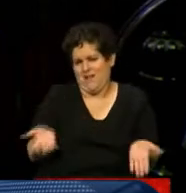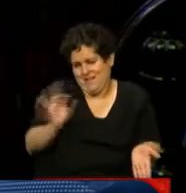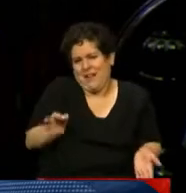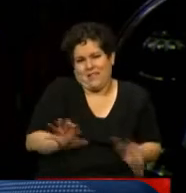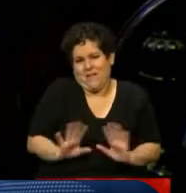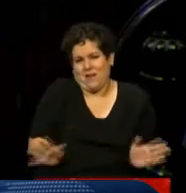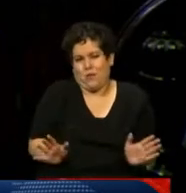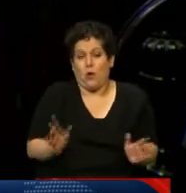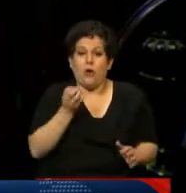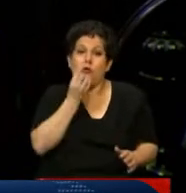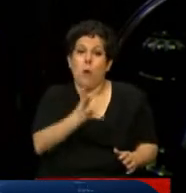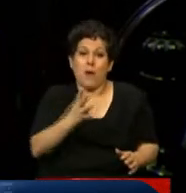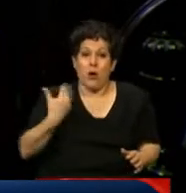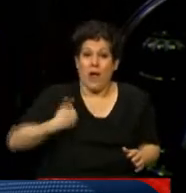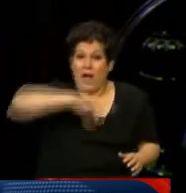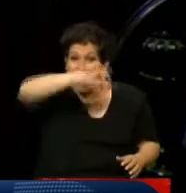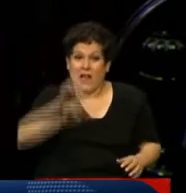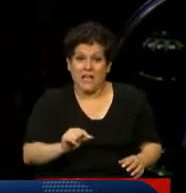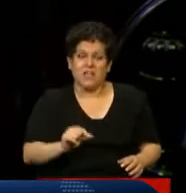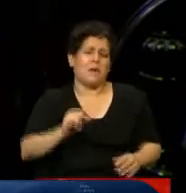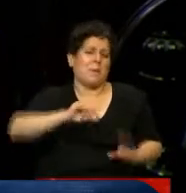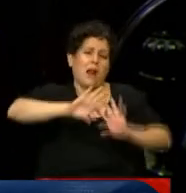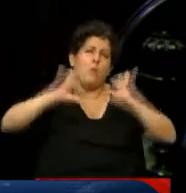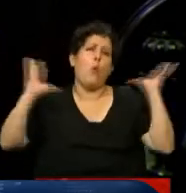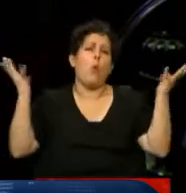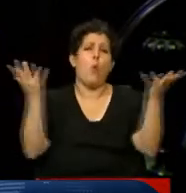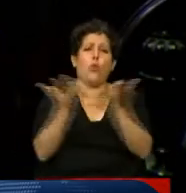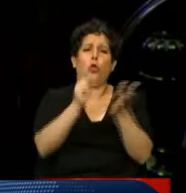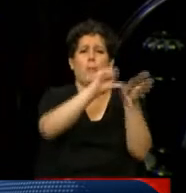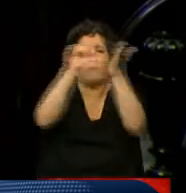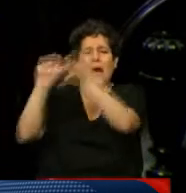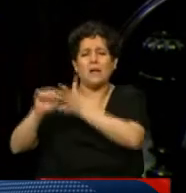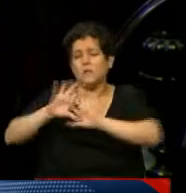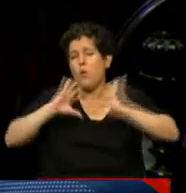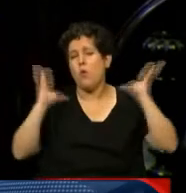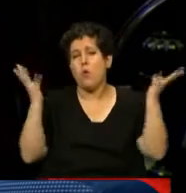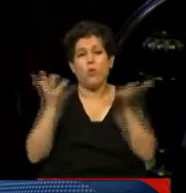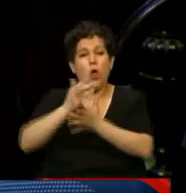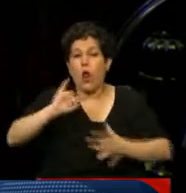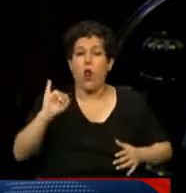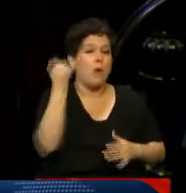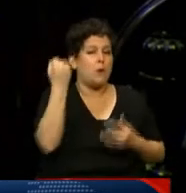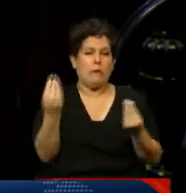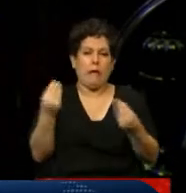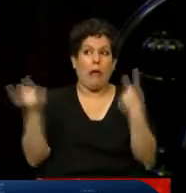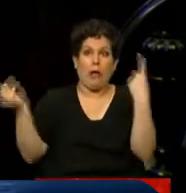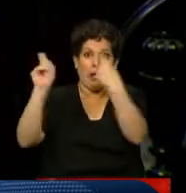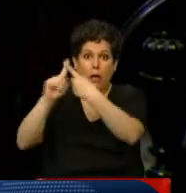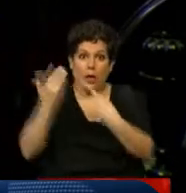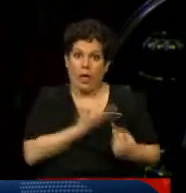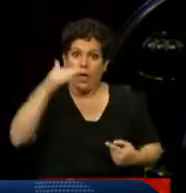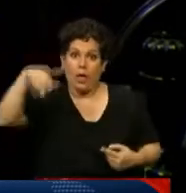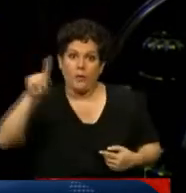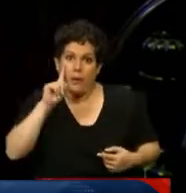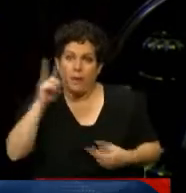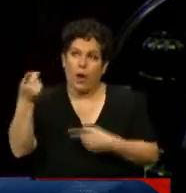la Argentina y para todos los pueblos del mundo, digo yo, es no tener el Fondo Monetario adentro.